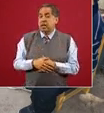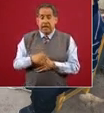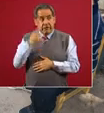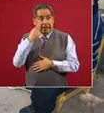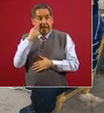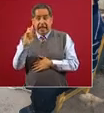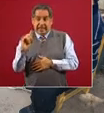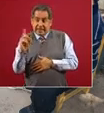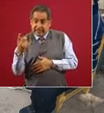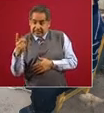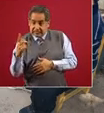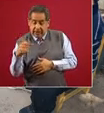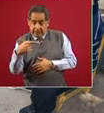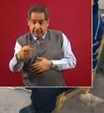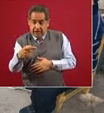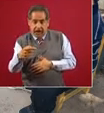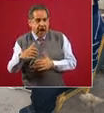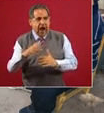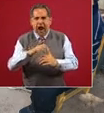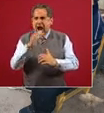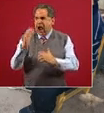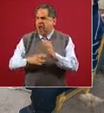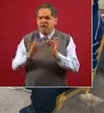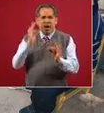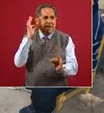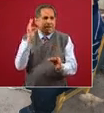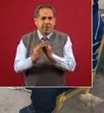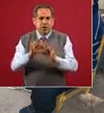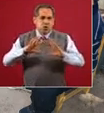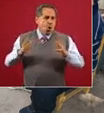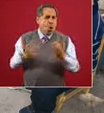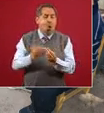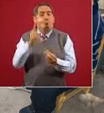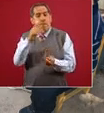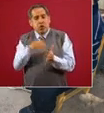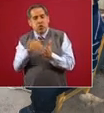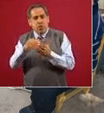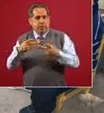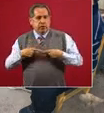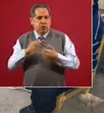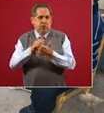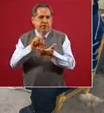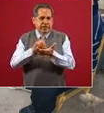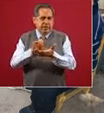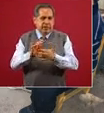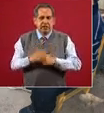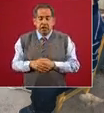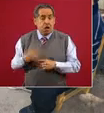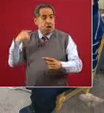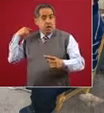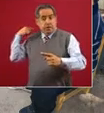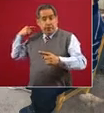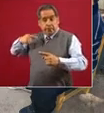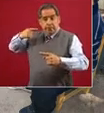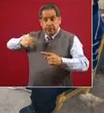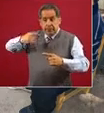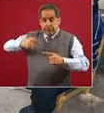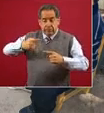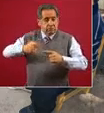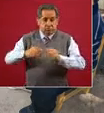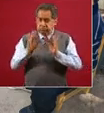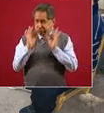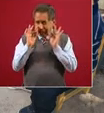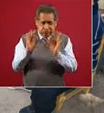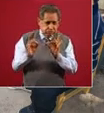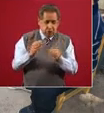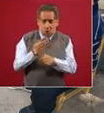diciembre tenemos que concluir esta meta, y hemos estado trabajando en este tiempo que